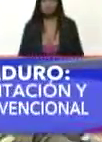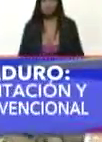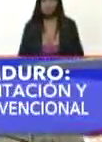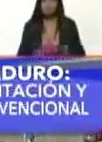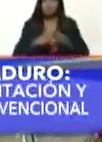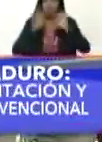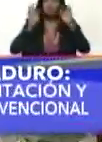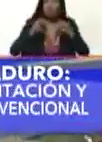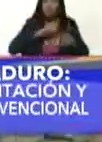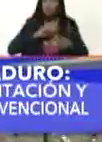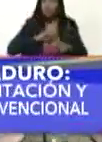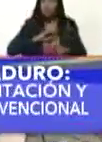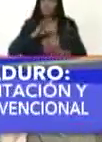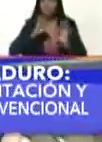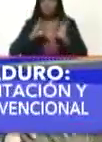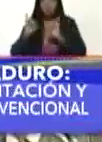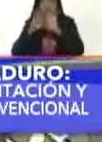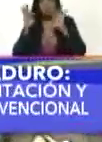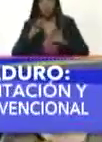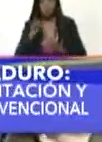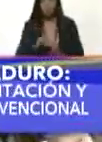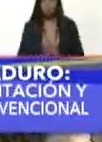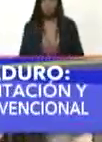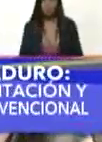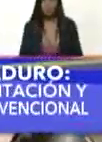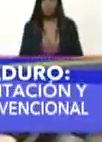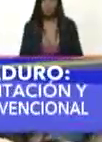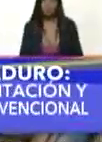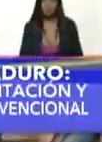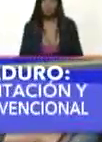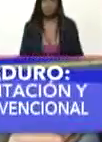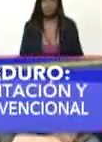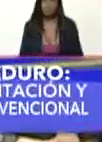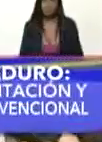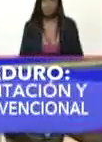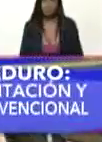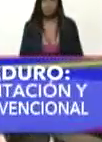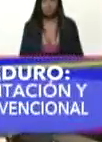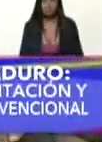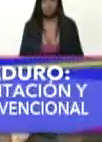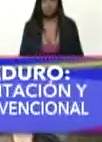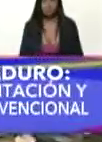Siempre nosotros hacemos ejercicio